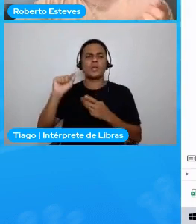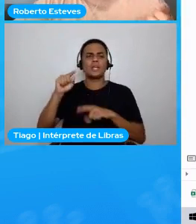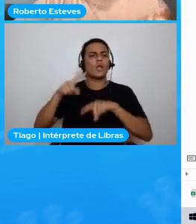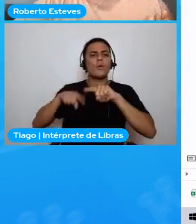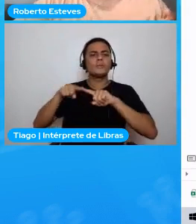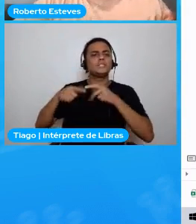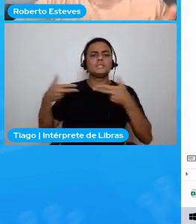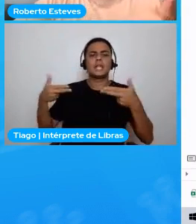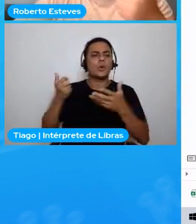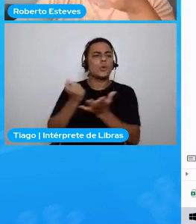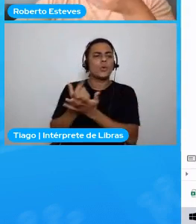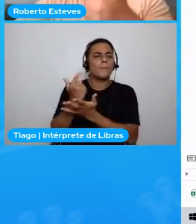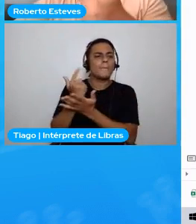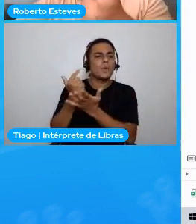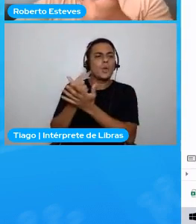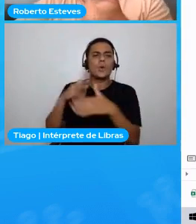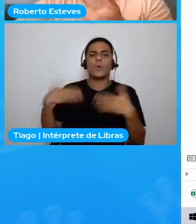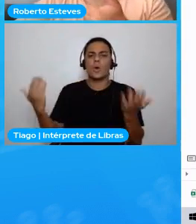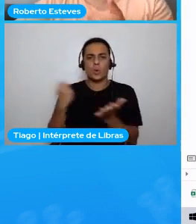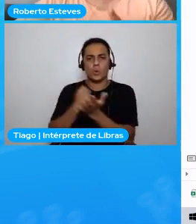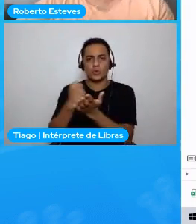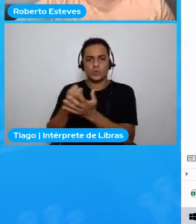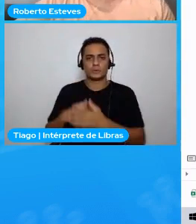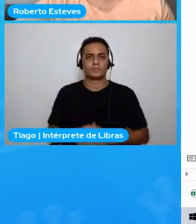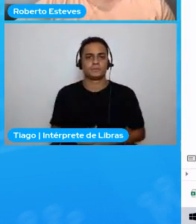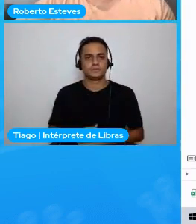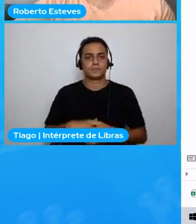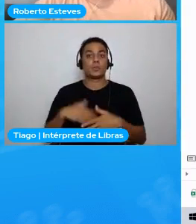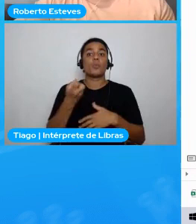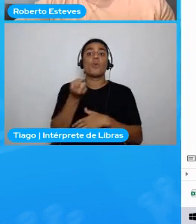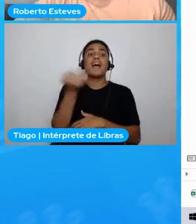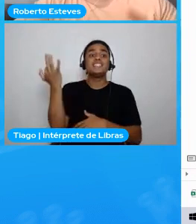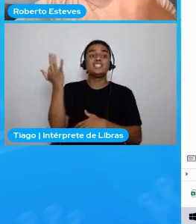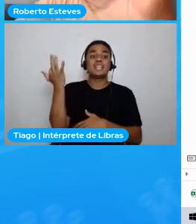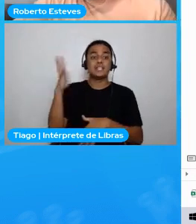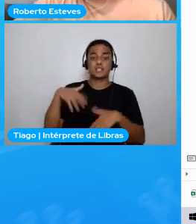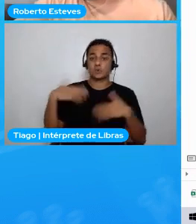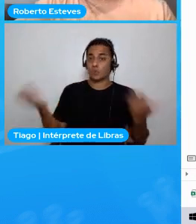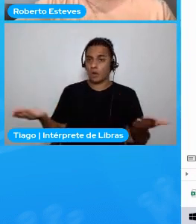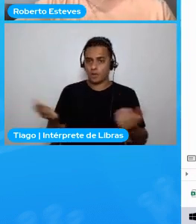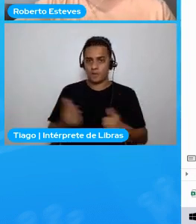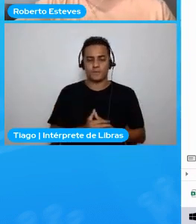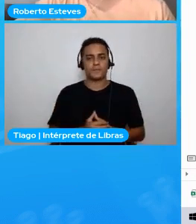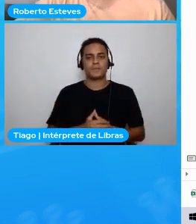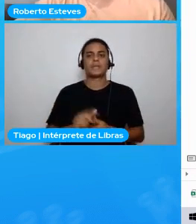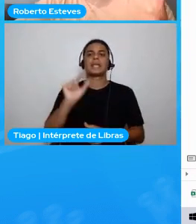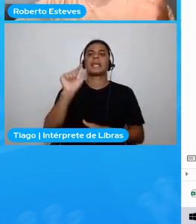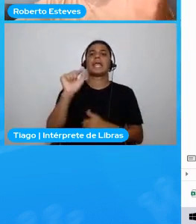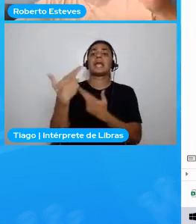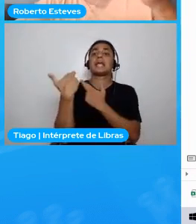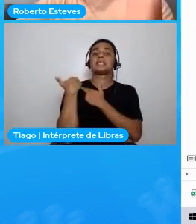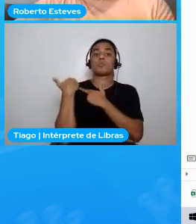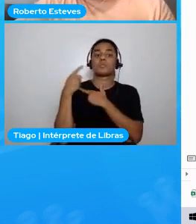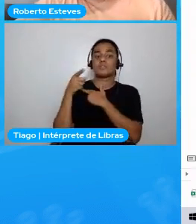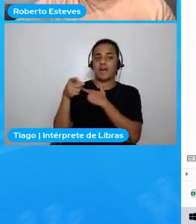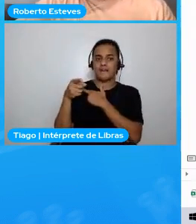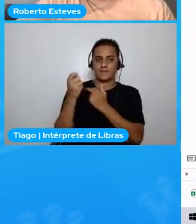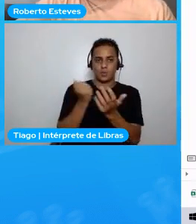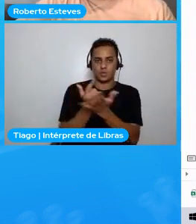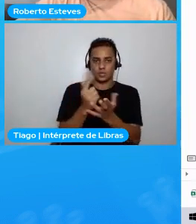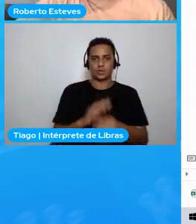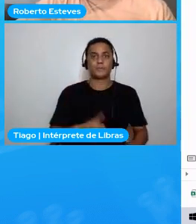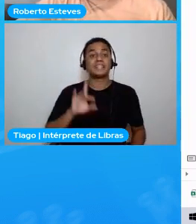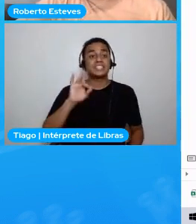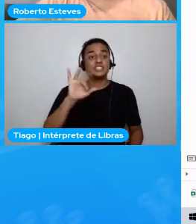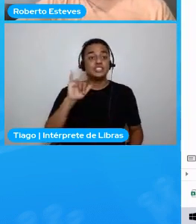contratando, el monto que estoy contratando, el proveedor al cual estoy contratando, la fecha de